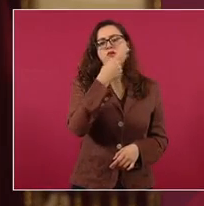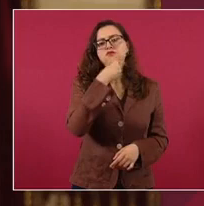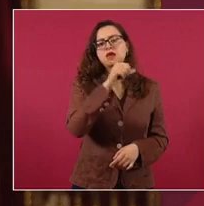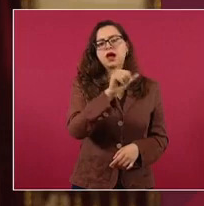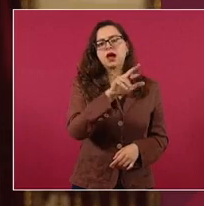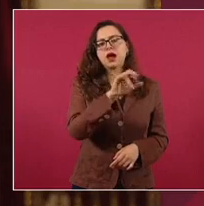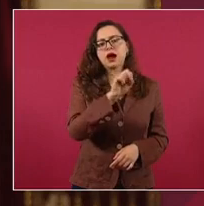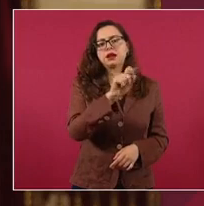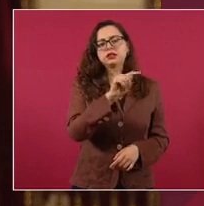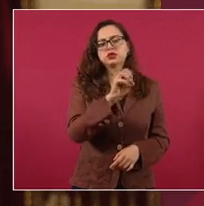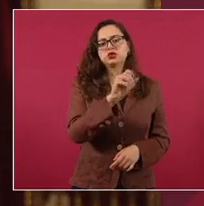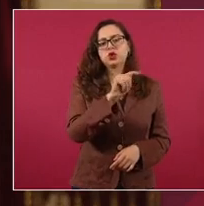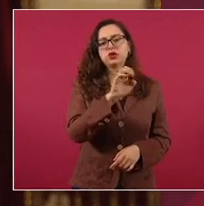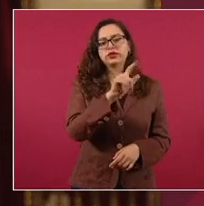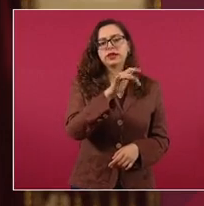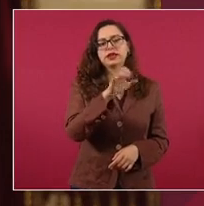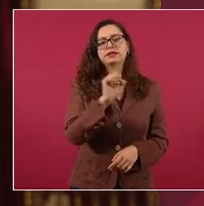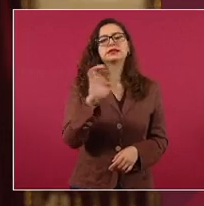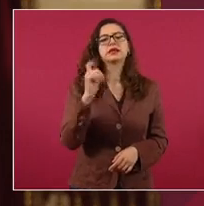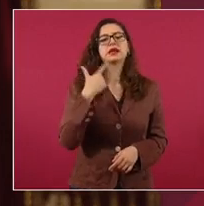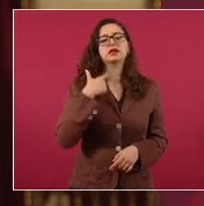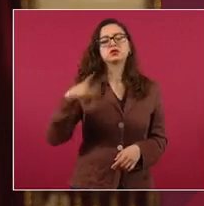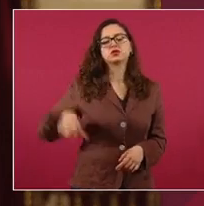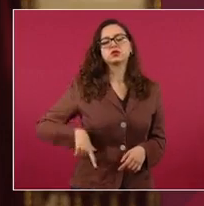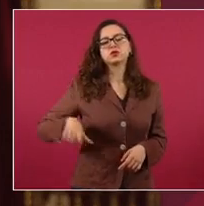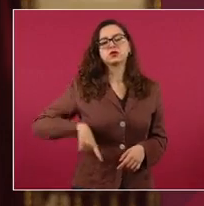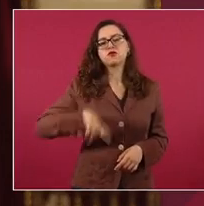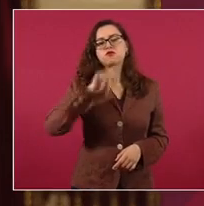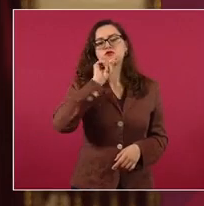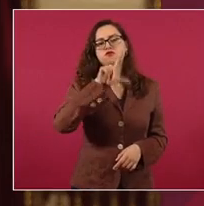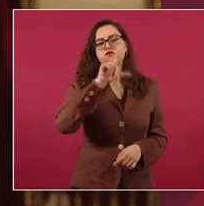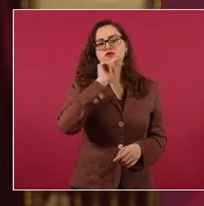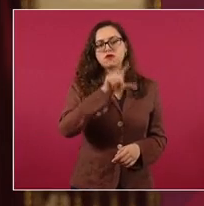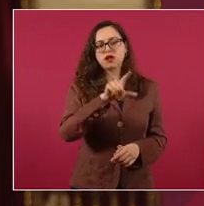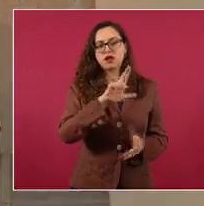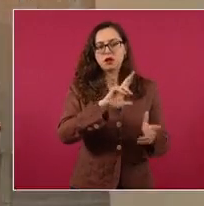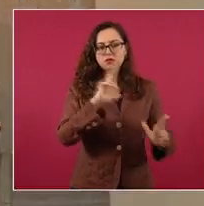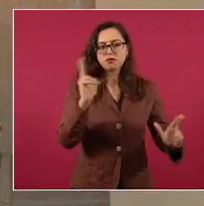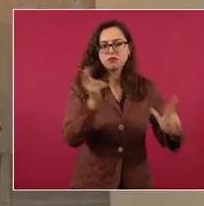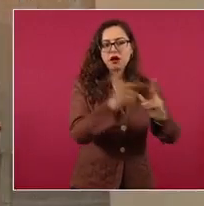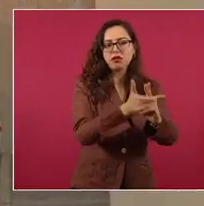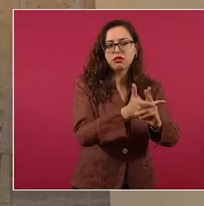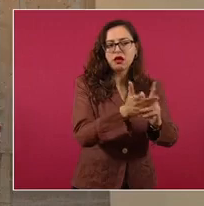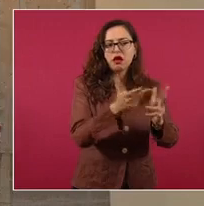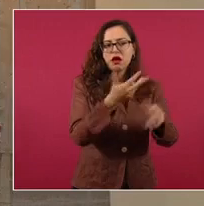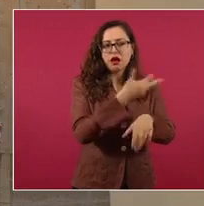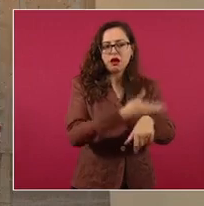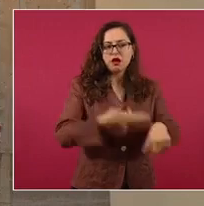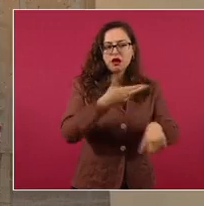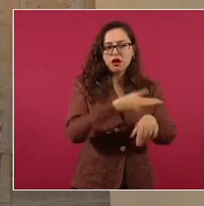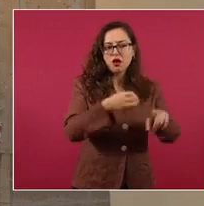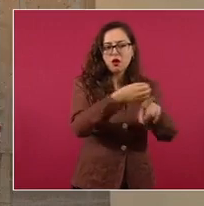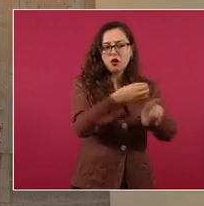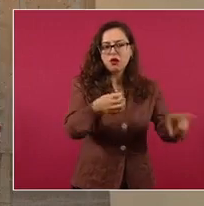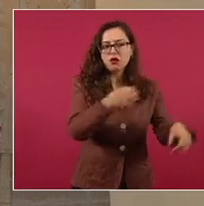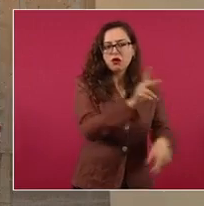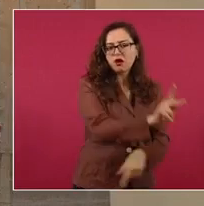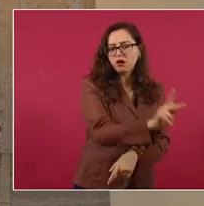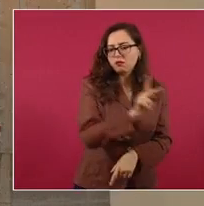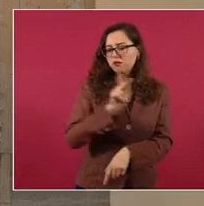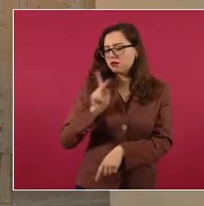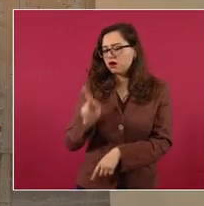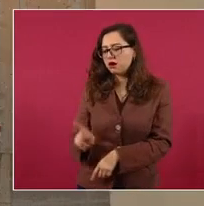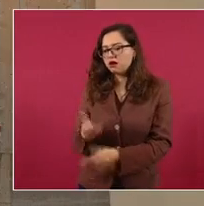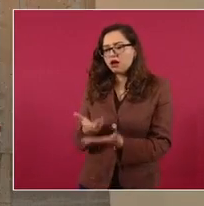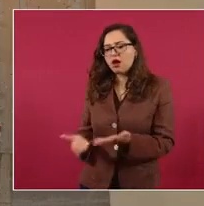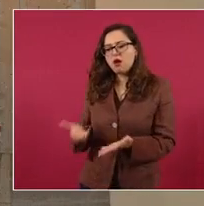Sandoval, exgobernador de Jalisco, en el bar Distrito 5 en Puerto Vallarta, donde también en el mismo lugar